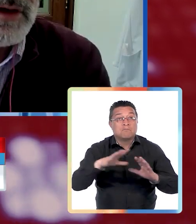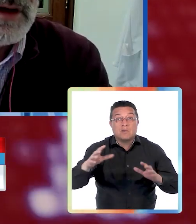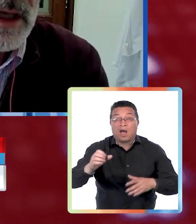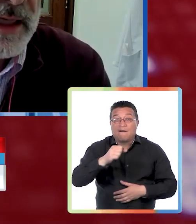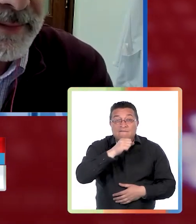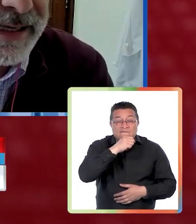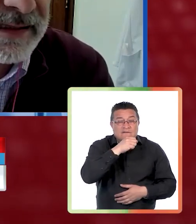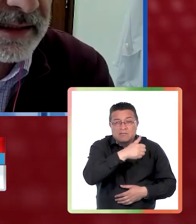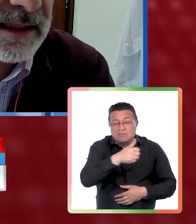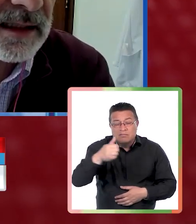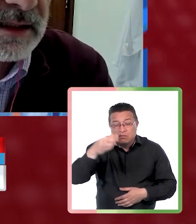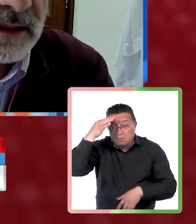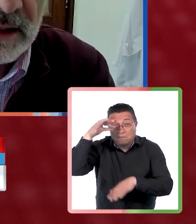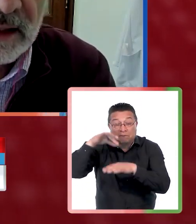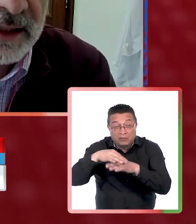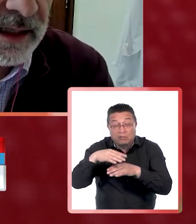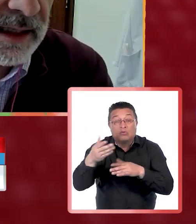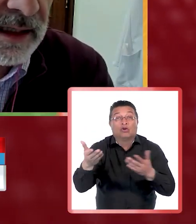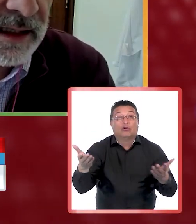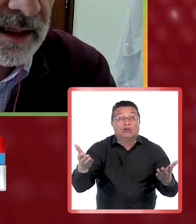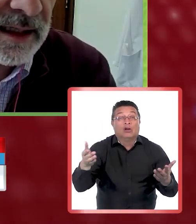quedar puros dementes,